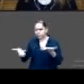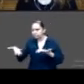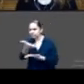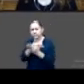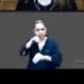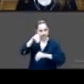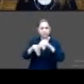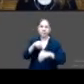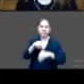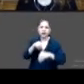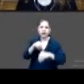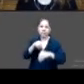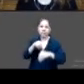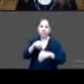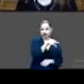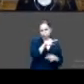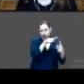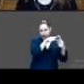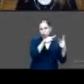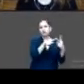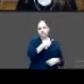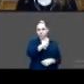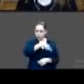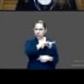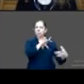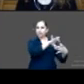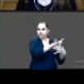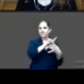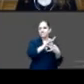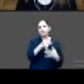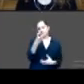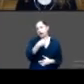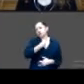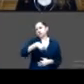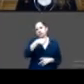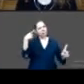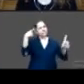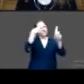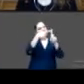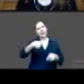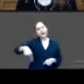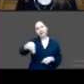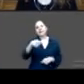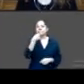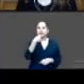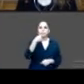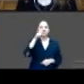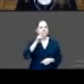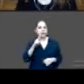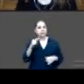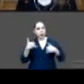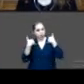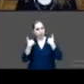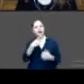Entonces, de ahí es de donde estaremos integrando que las personas jóvenes tengamos un acceso pleno a derechos sexuales y reproductivos, donde nuestra toma de decisiones